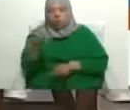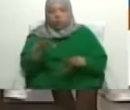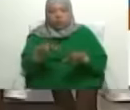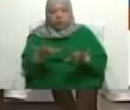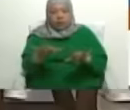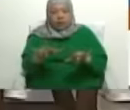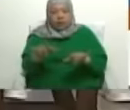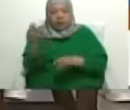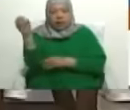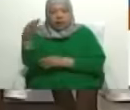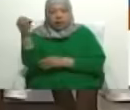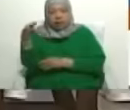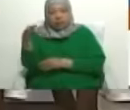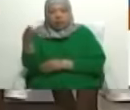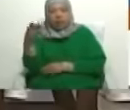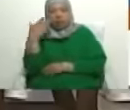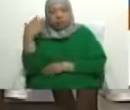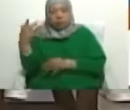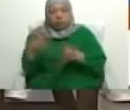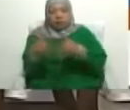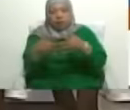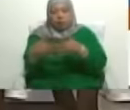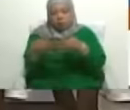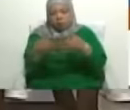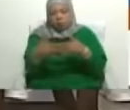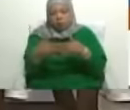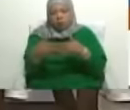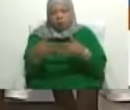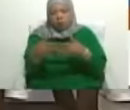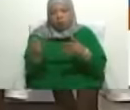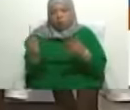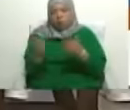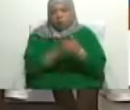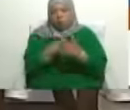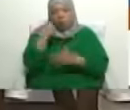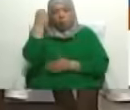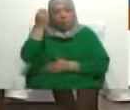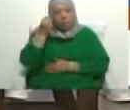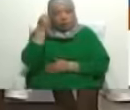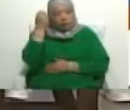secretario o secretaria, y no quiero ni siquiera pensar